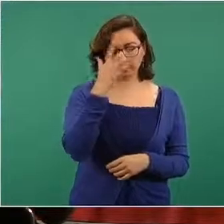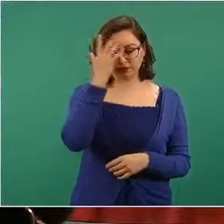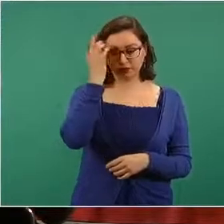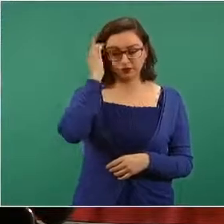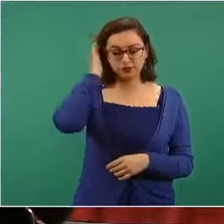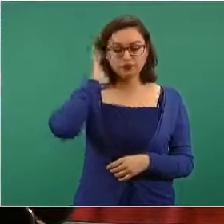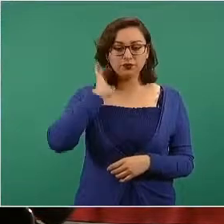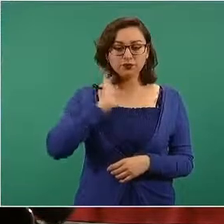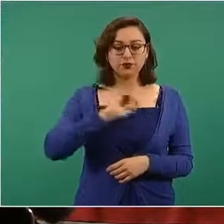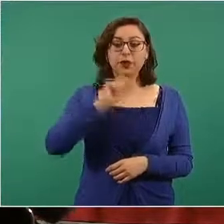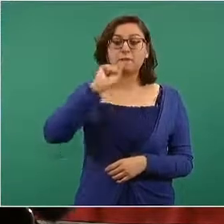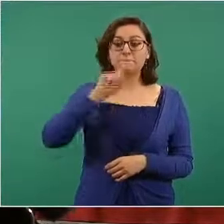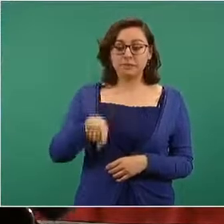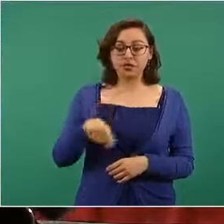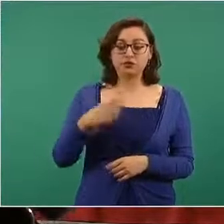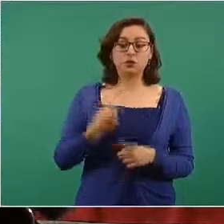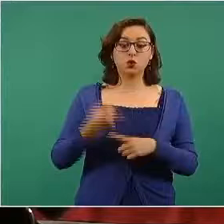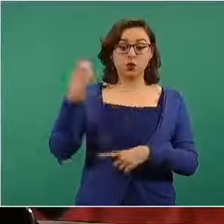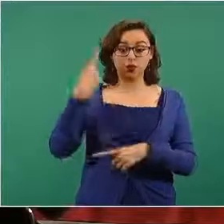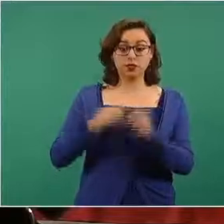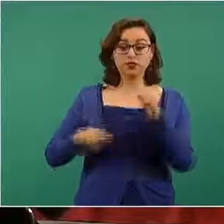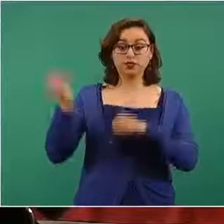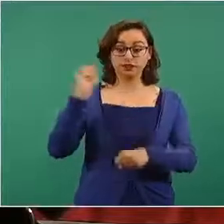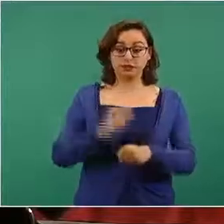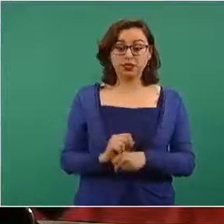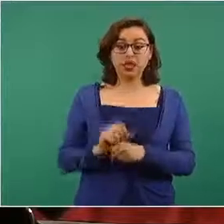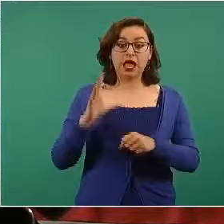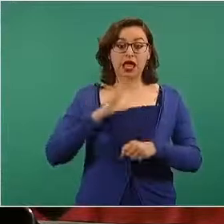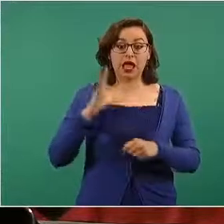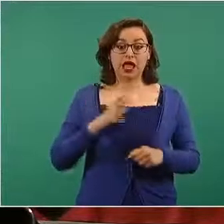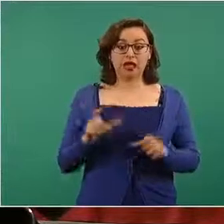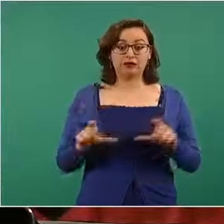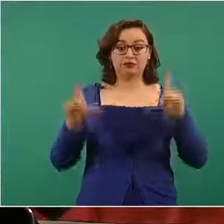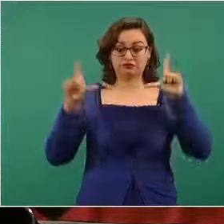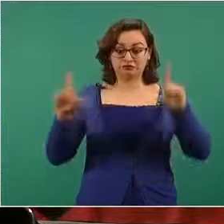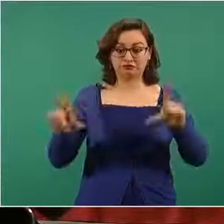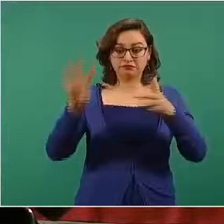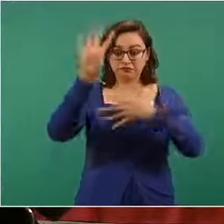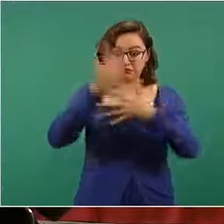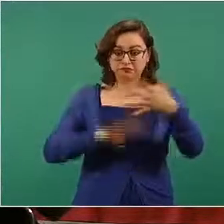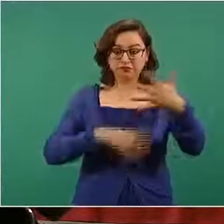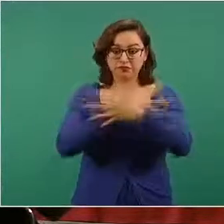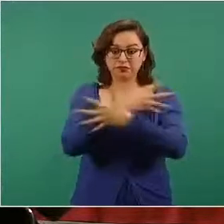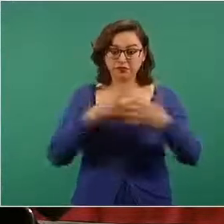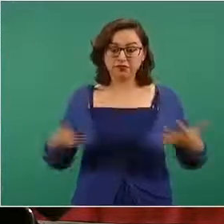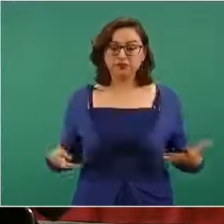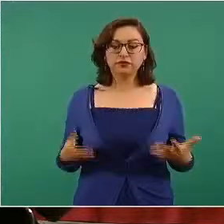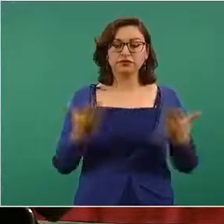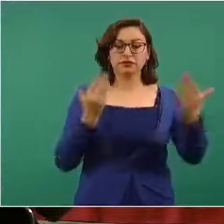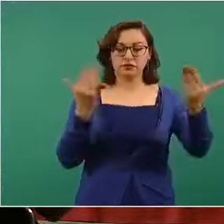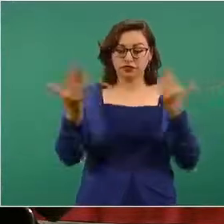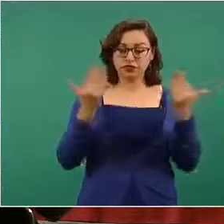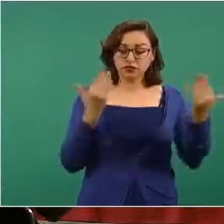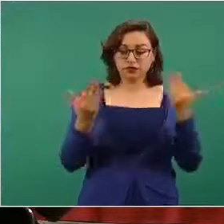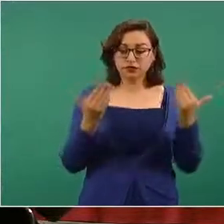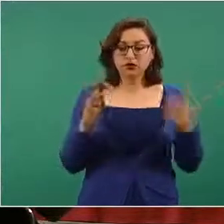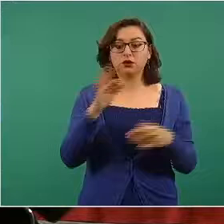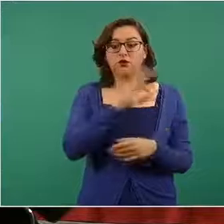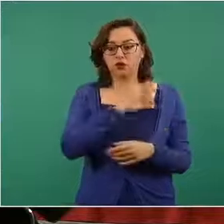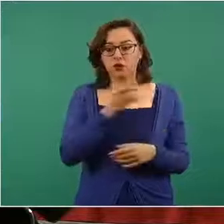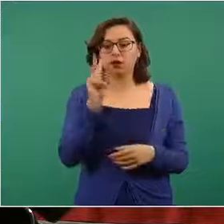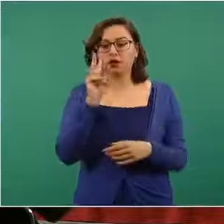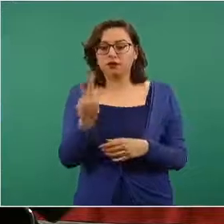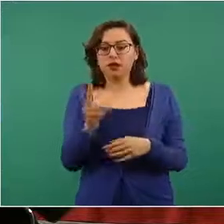se publicó en el mismo sitio un tablero de control donde de manera dinámica, y esto los invito porque permite ver